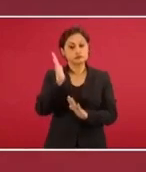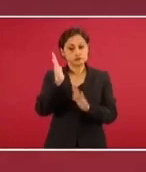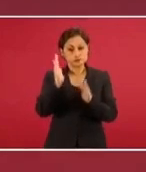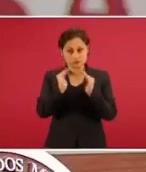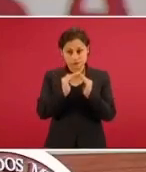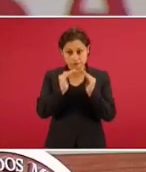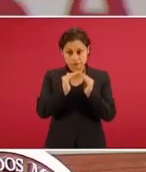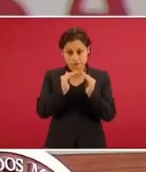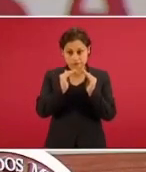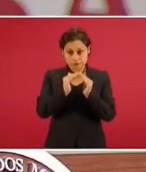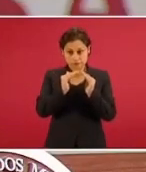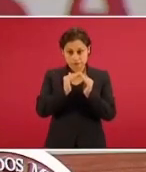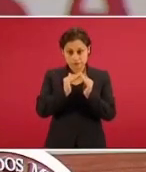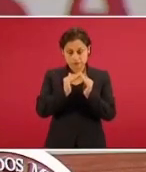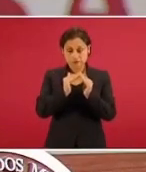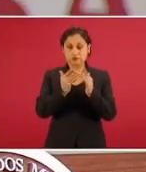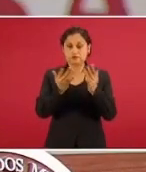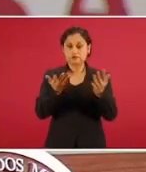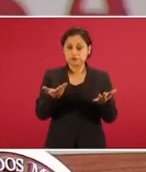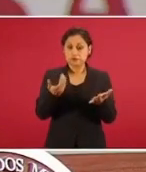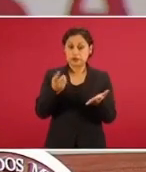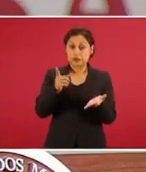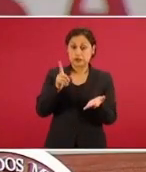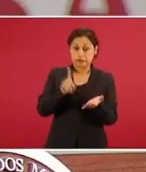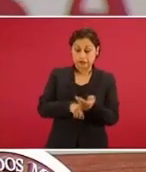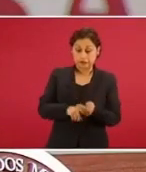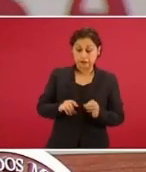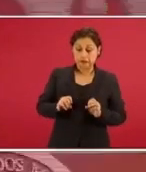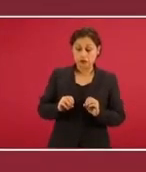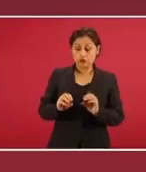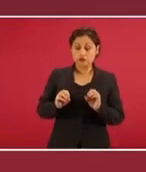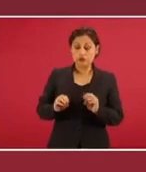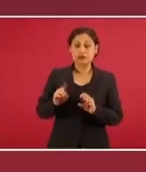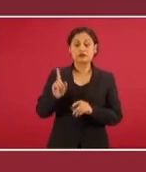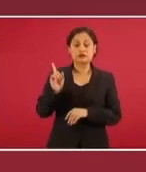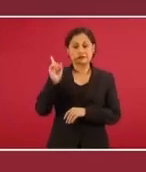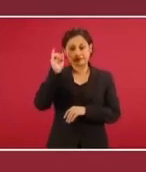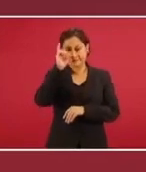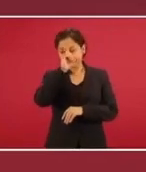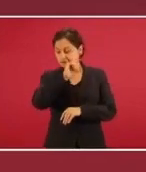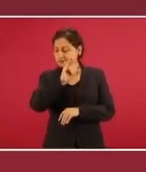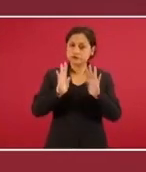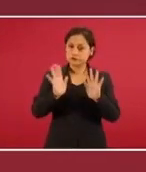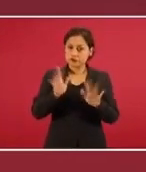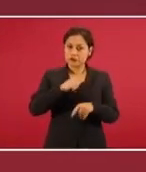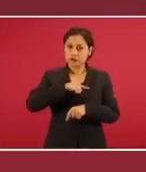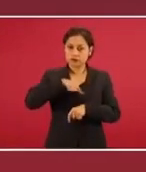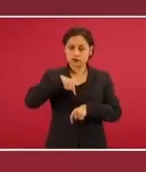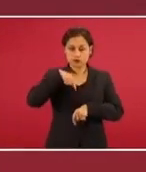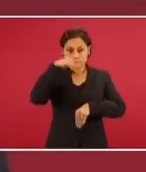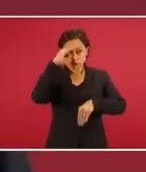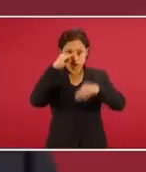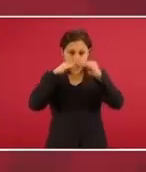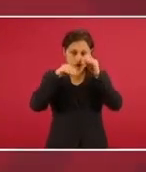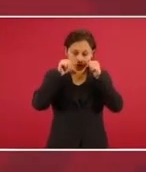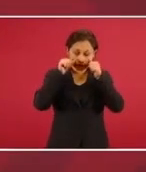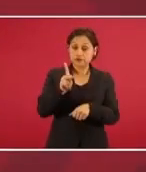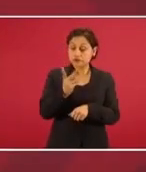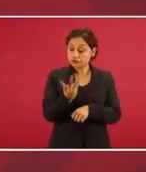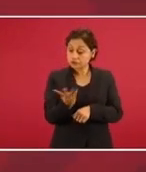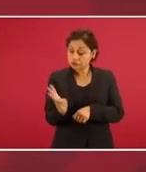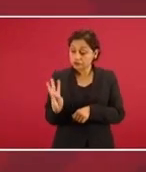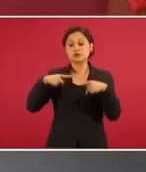a significar tener menos personal ya estamos también previendo esto pero si alguno